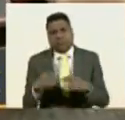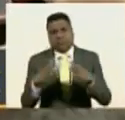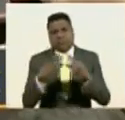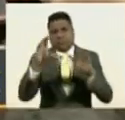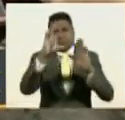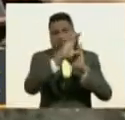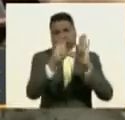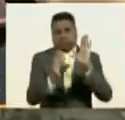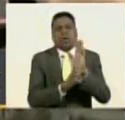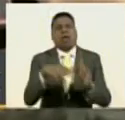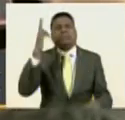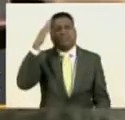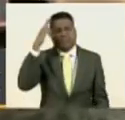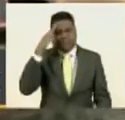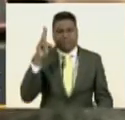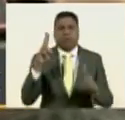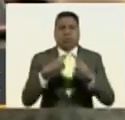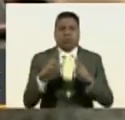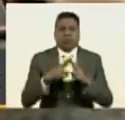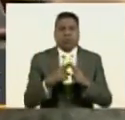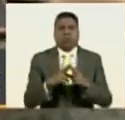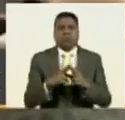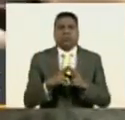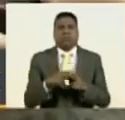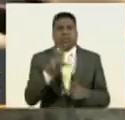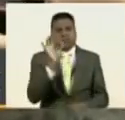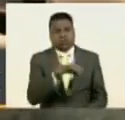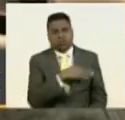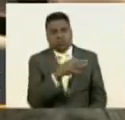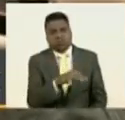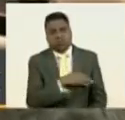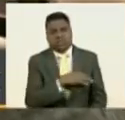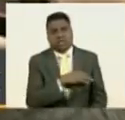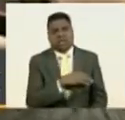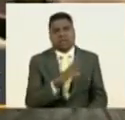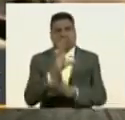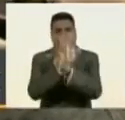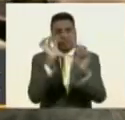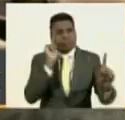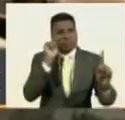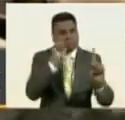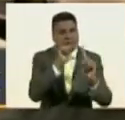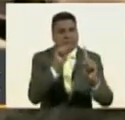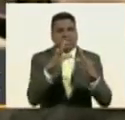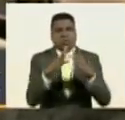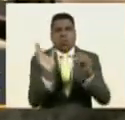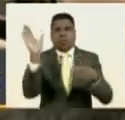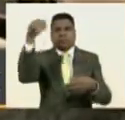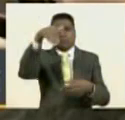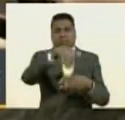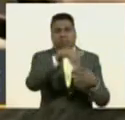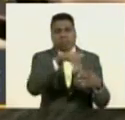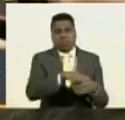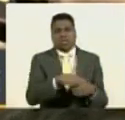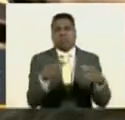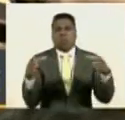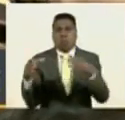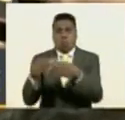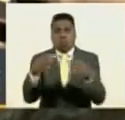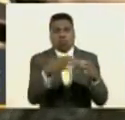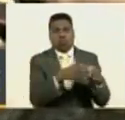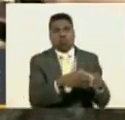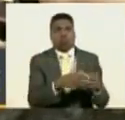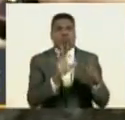Constitución reconoce sujetos protagónicos, sociales, que ejercen de manera directa la democracia. Y en esos sectores, con